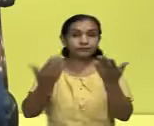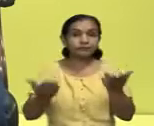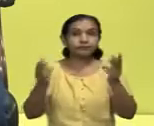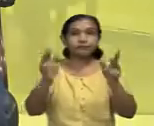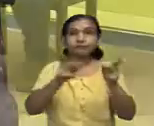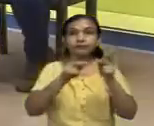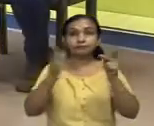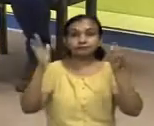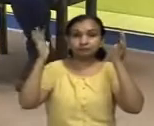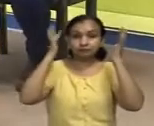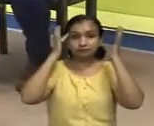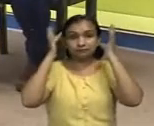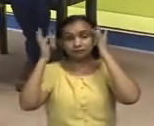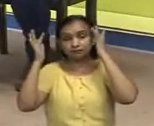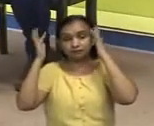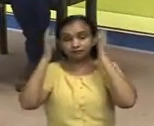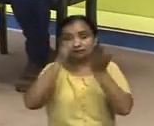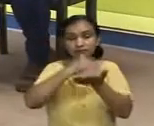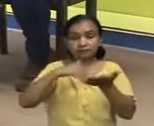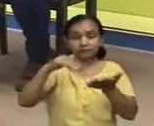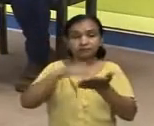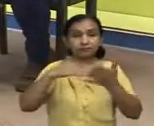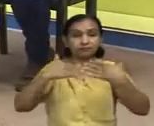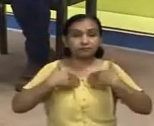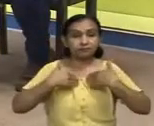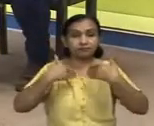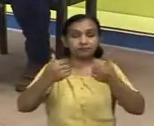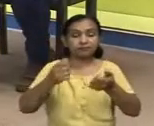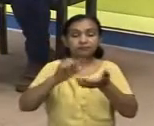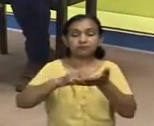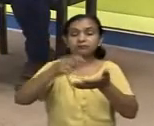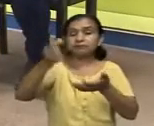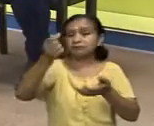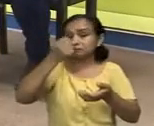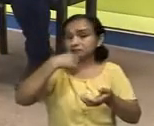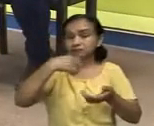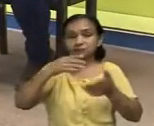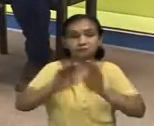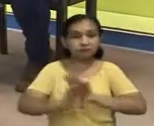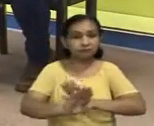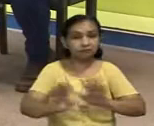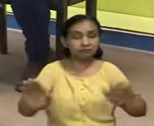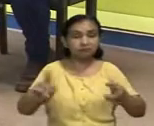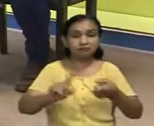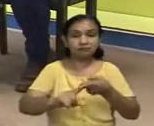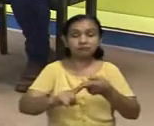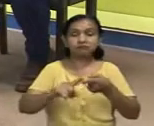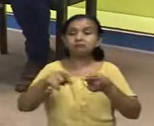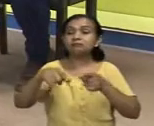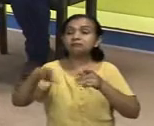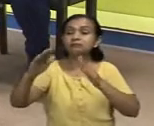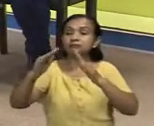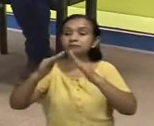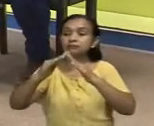se preocupa porque dicen que en el centro de salud solo acetaminofén, que solo reposo,